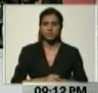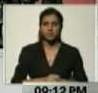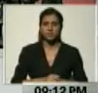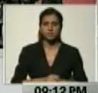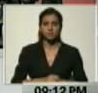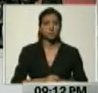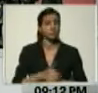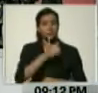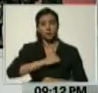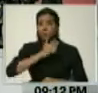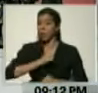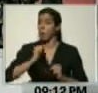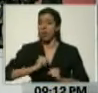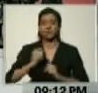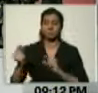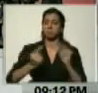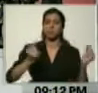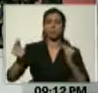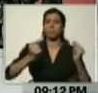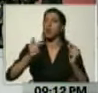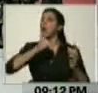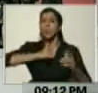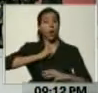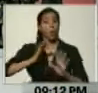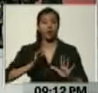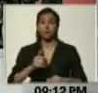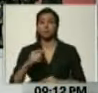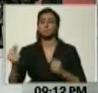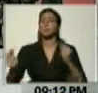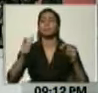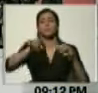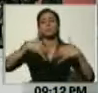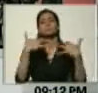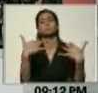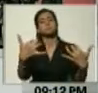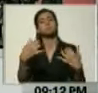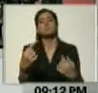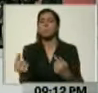No resisten la crítica, son intolerantes a la crítica.